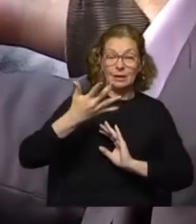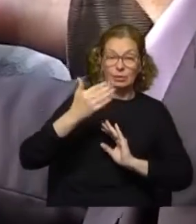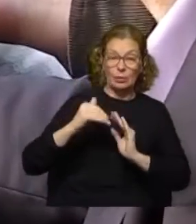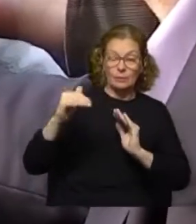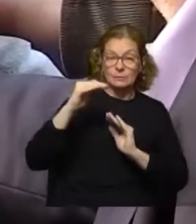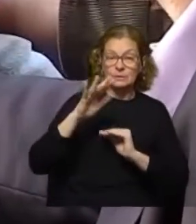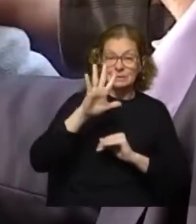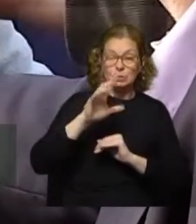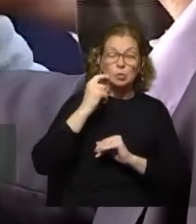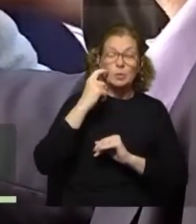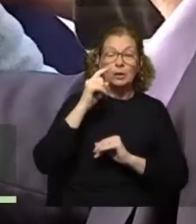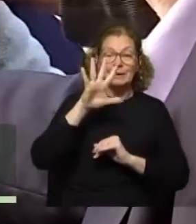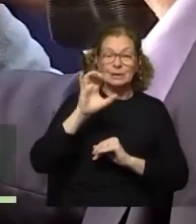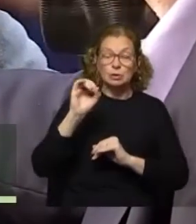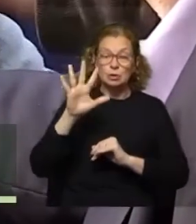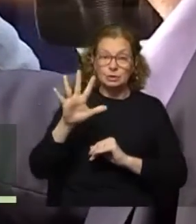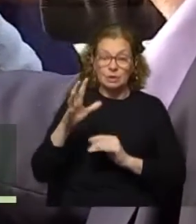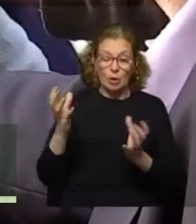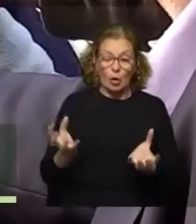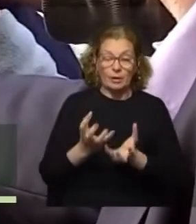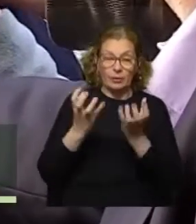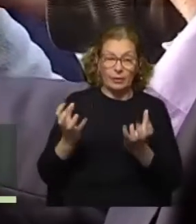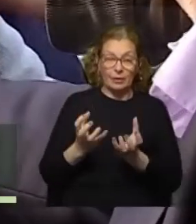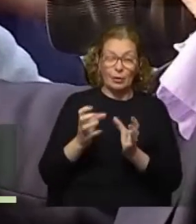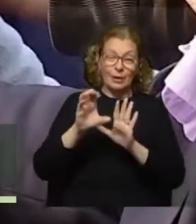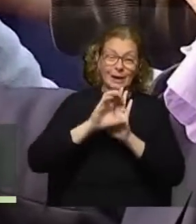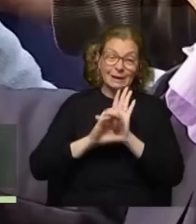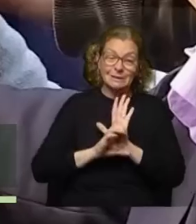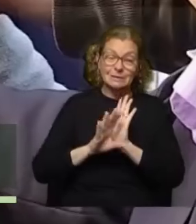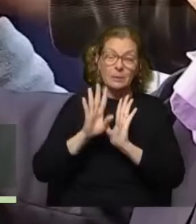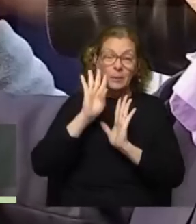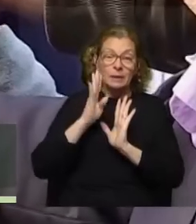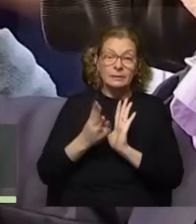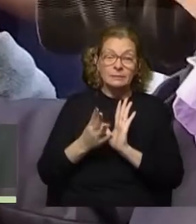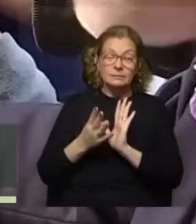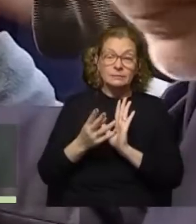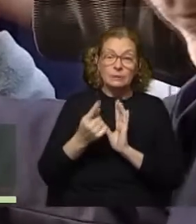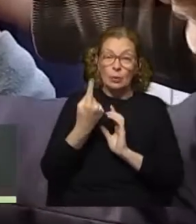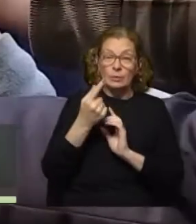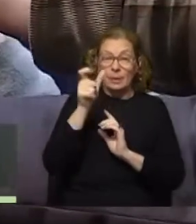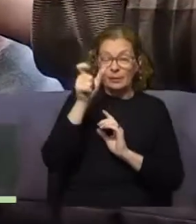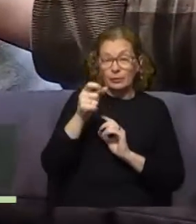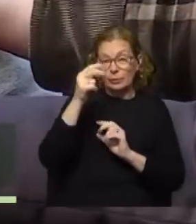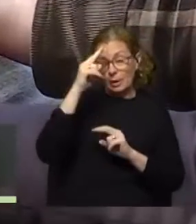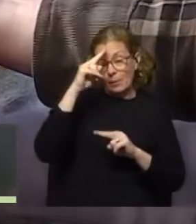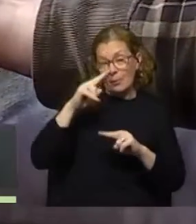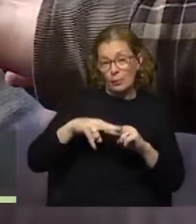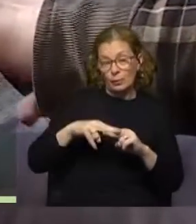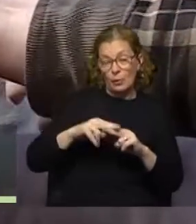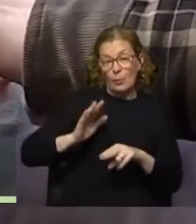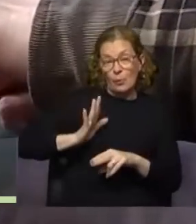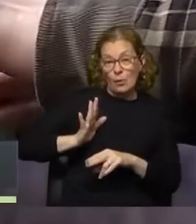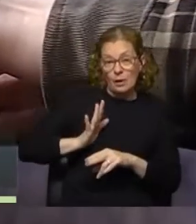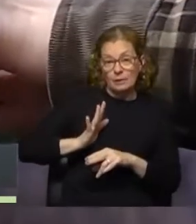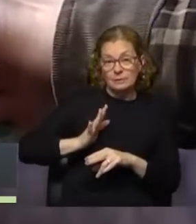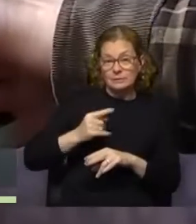el apartamento 505 se sucedió un incendio con características en el cual cobró la vida una persona nada señora del sexo femenino